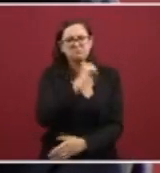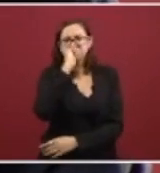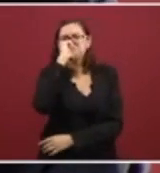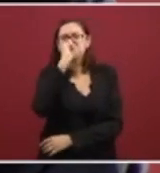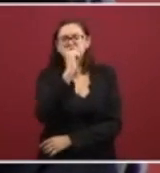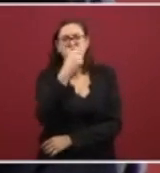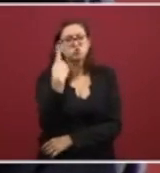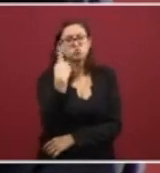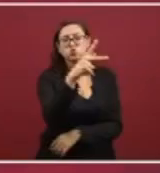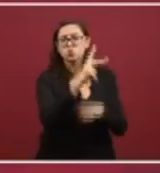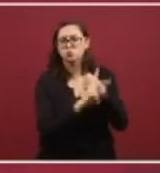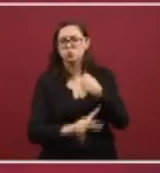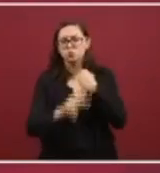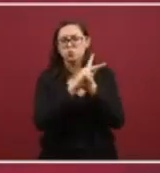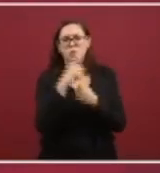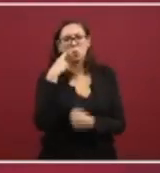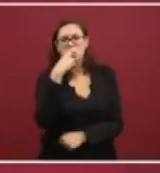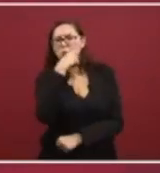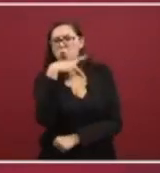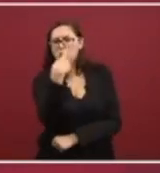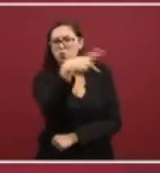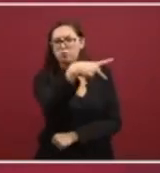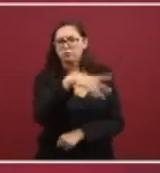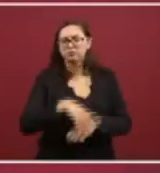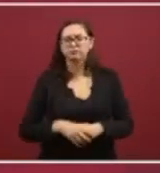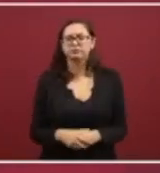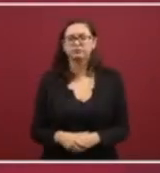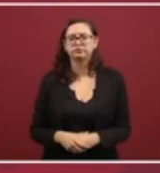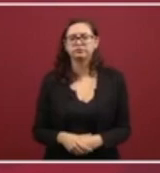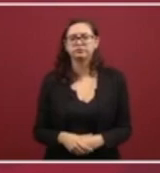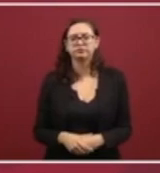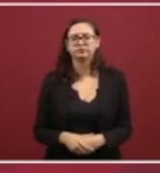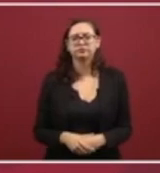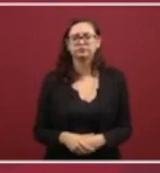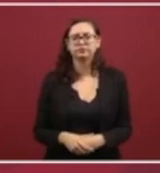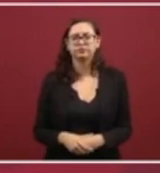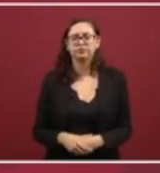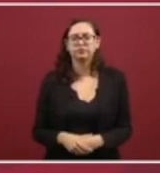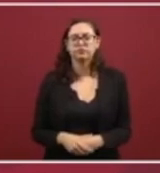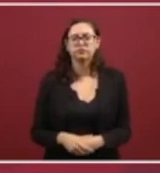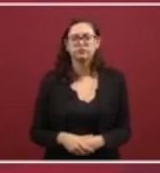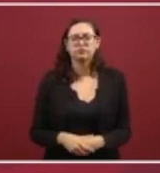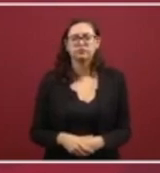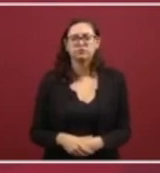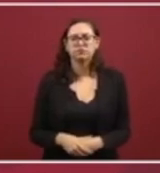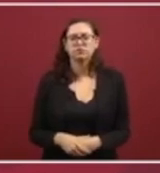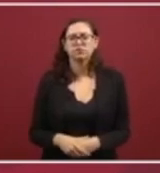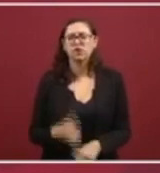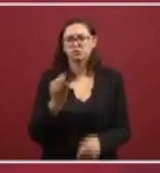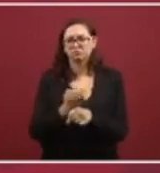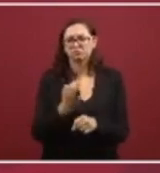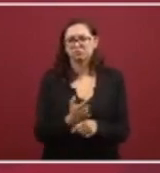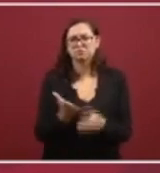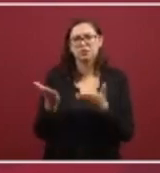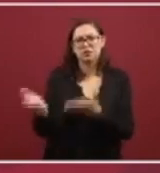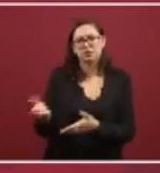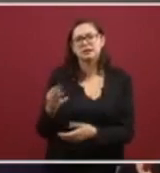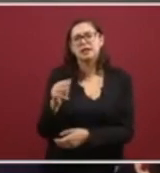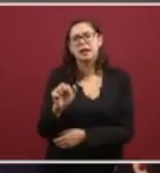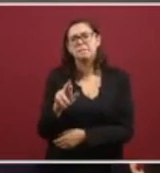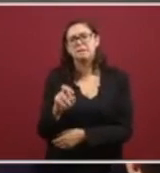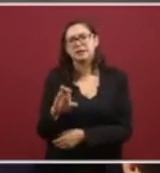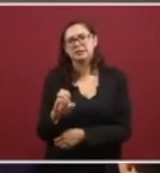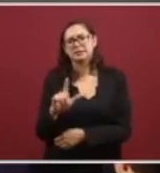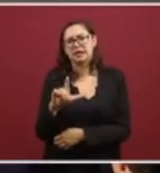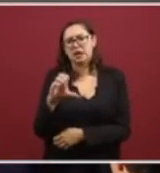pueblos. Entonces, Marcelo les va a informar cómo vamos